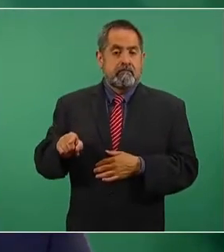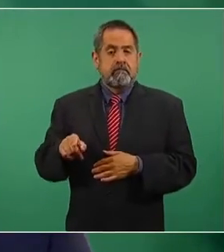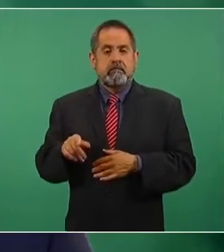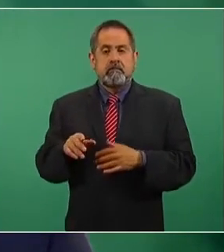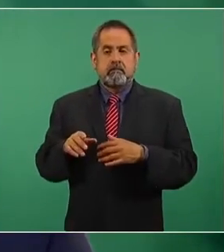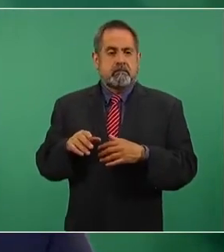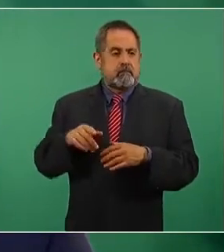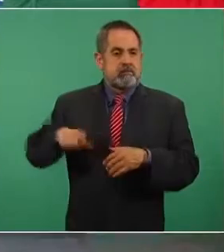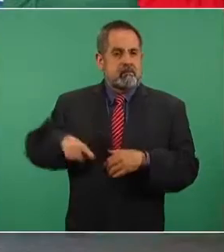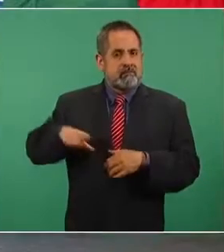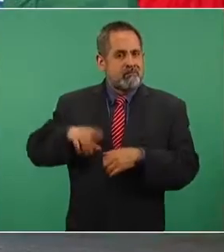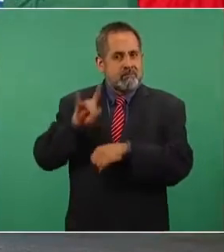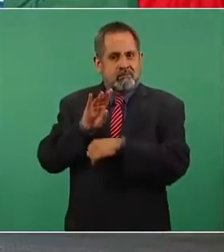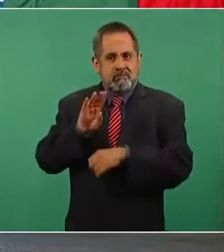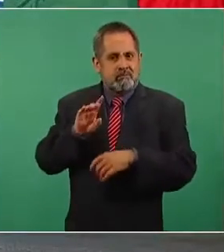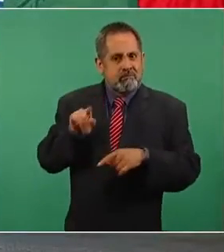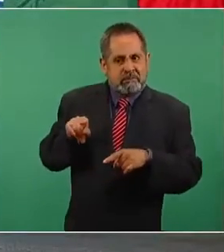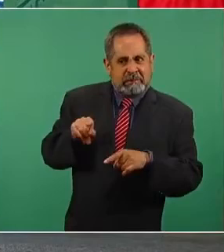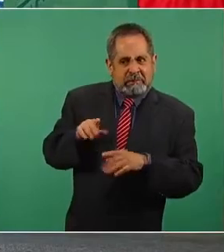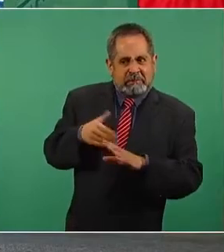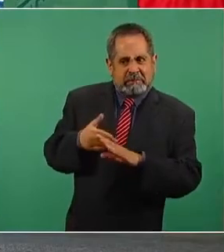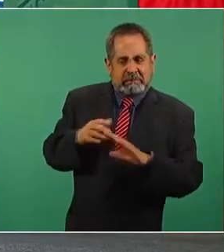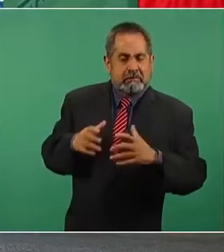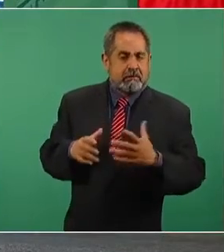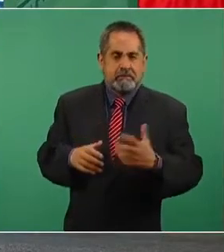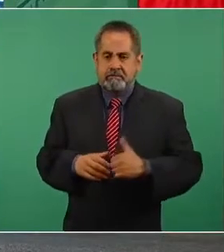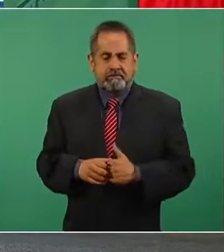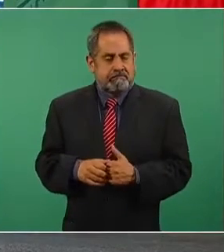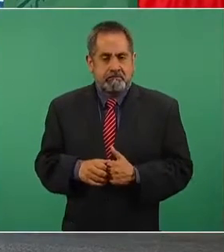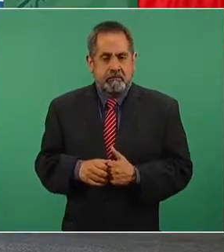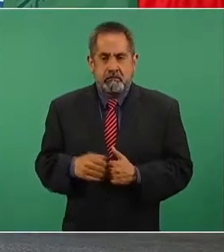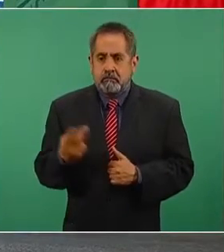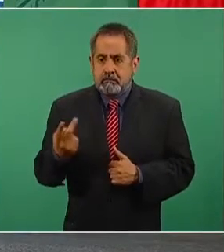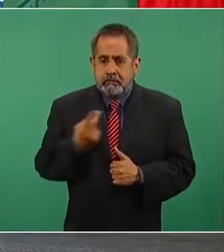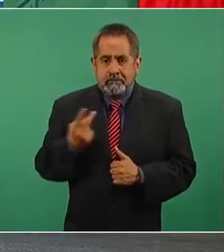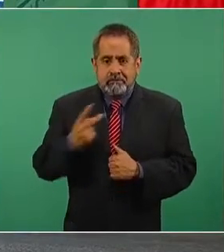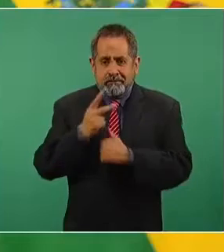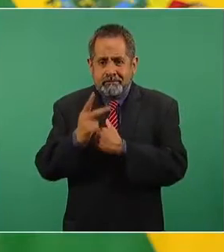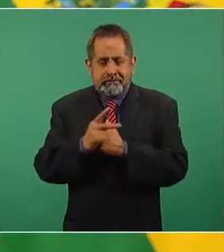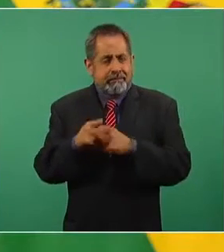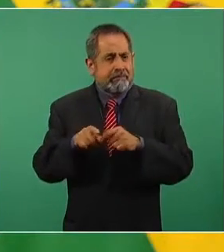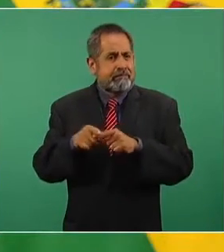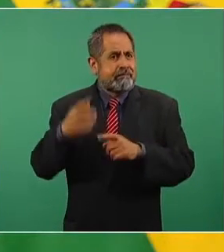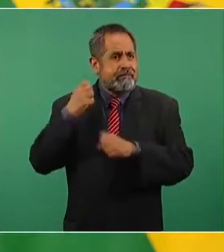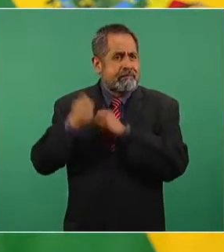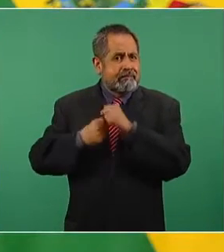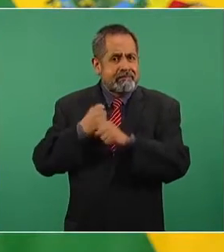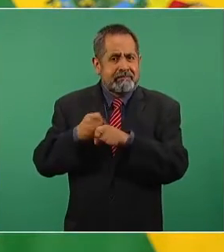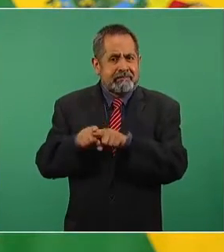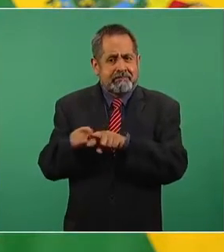facto. Esas relaciones de dos países hermanos que tienen mucho en común,